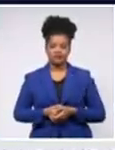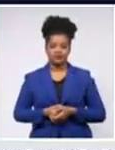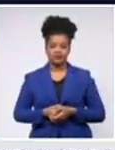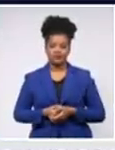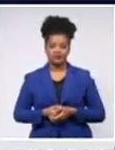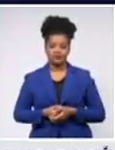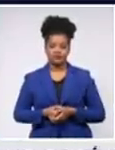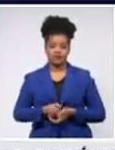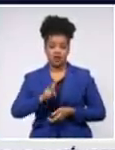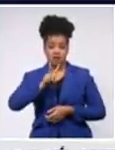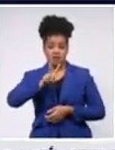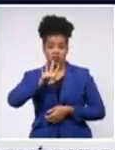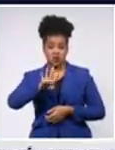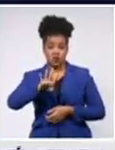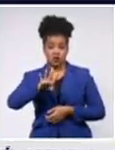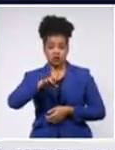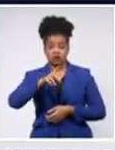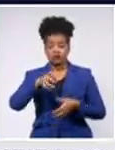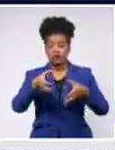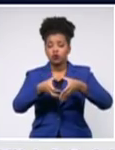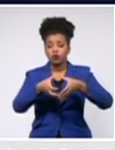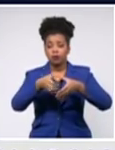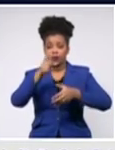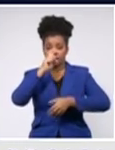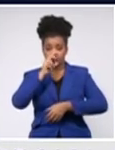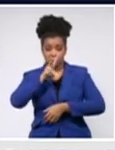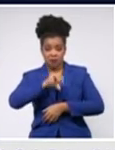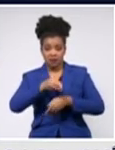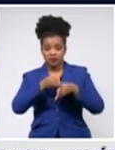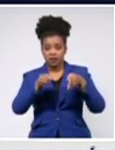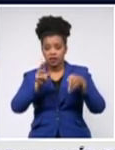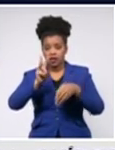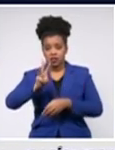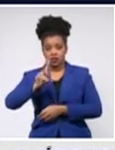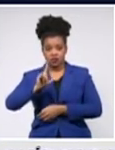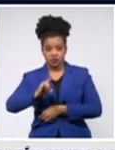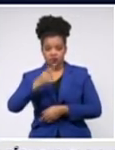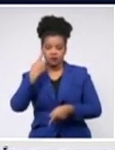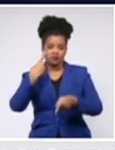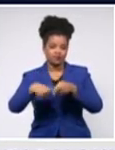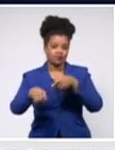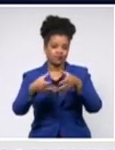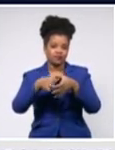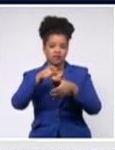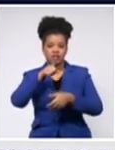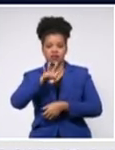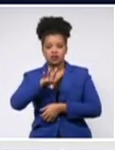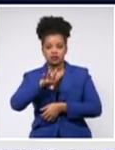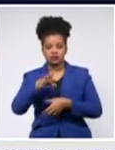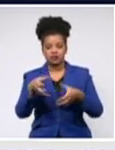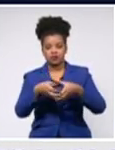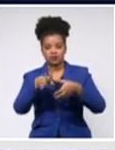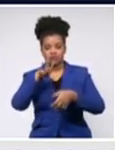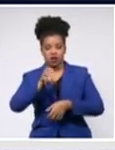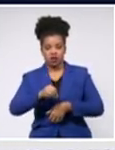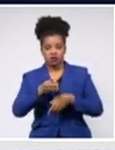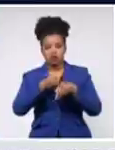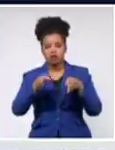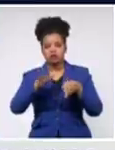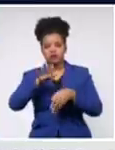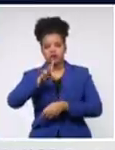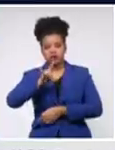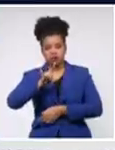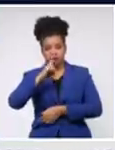24 en el grupo de 20 a 39 años de edad, 13 en el grupo de 40 a 59 y